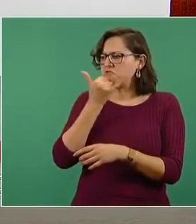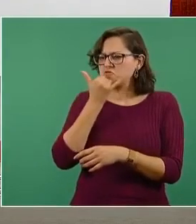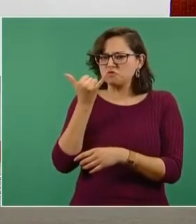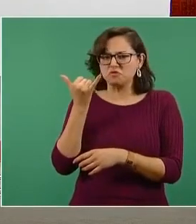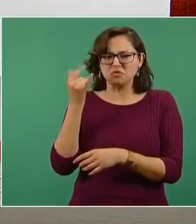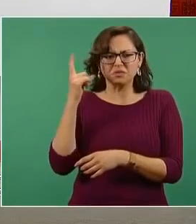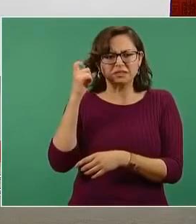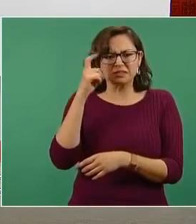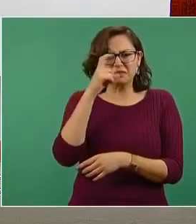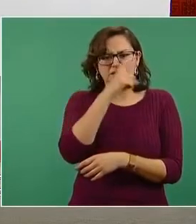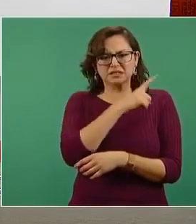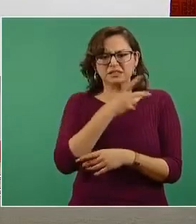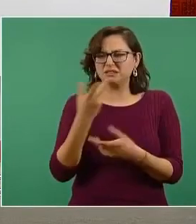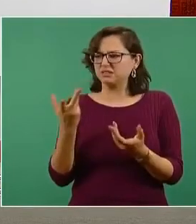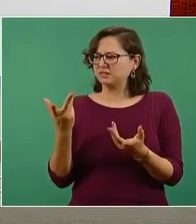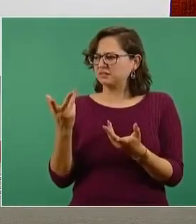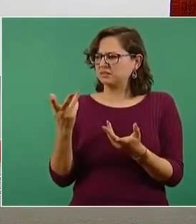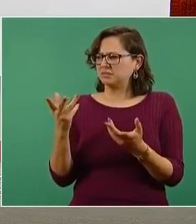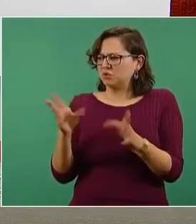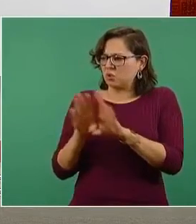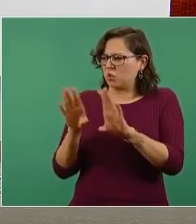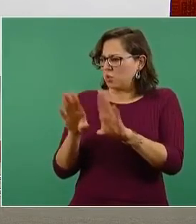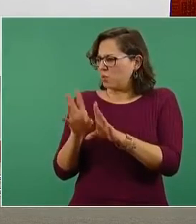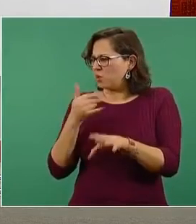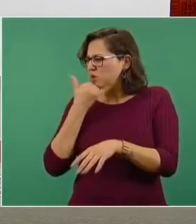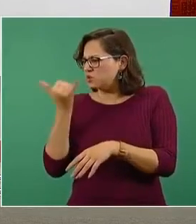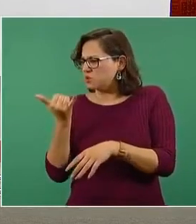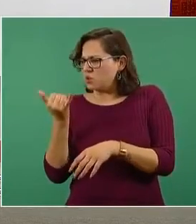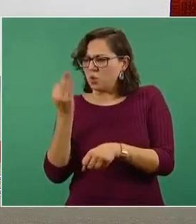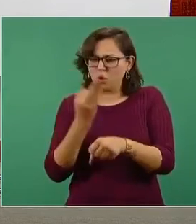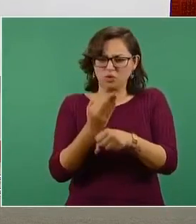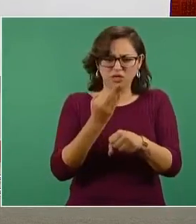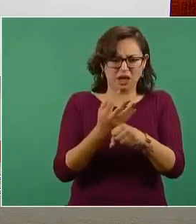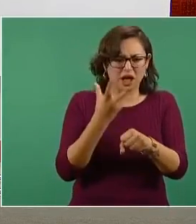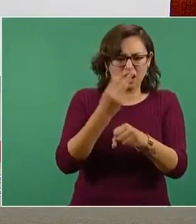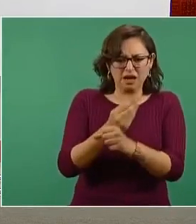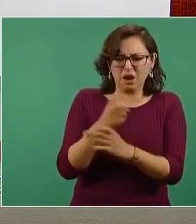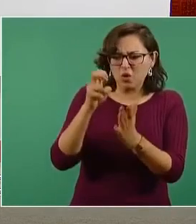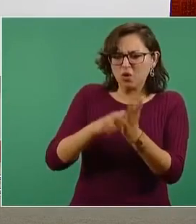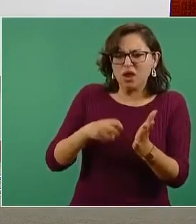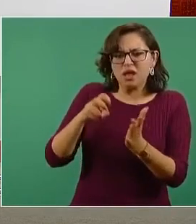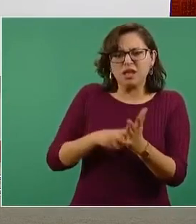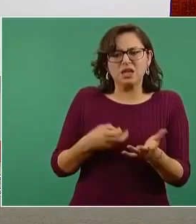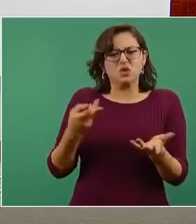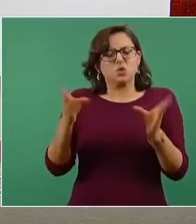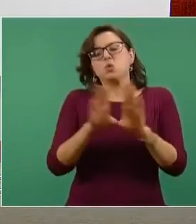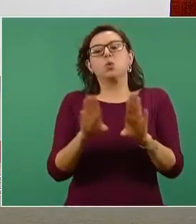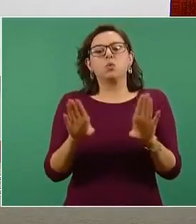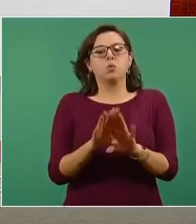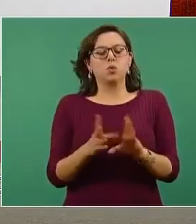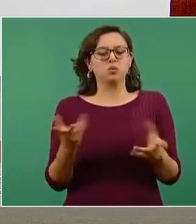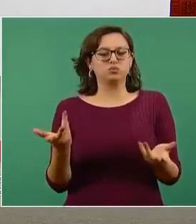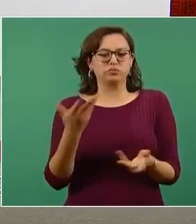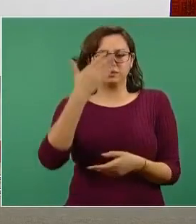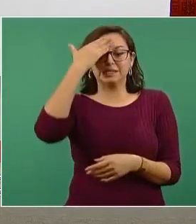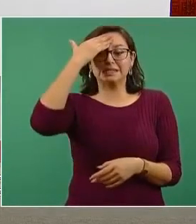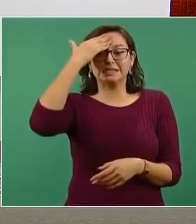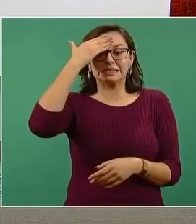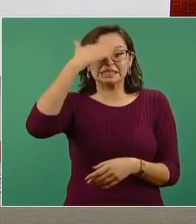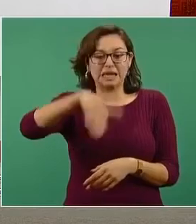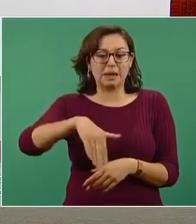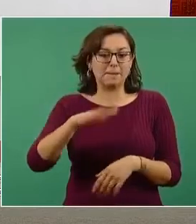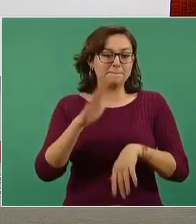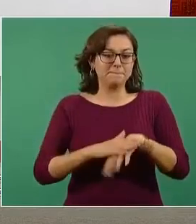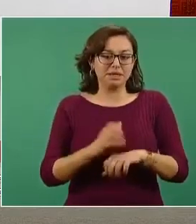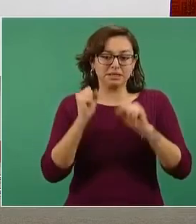en la presentación de hoy, pero ha sucedido en otras presentaciones. Entonces, quisiéramos saber qué mecanismos existen para que haya